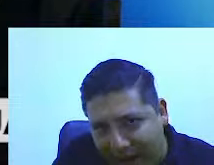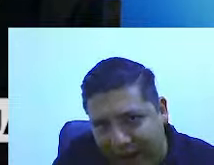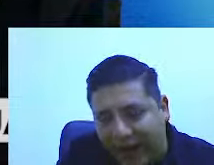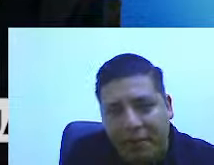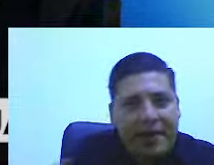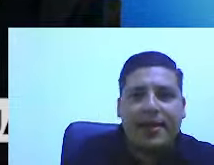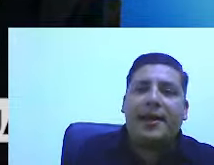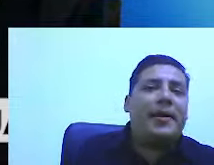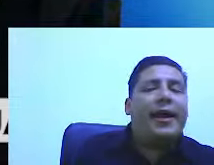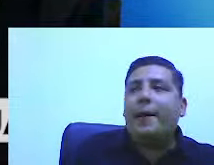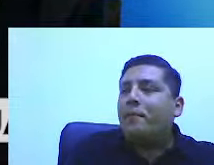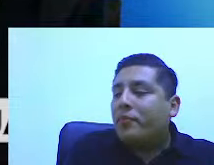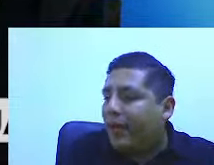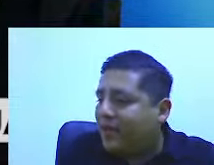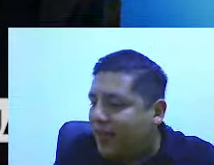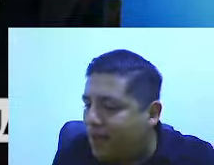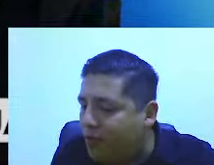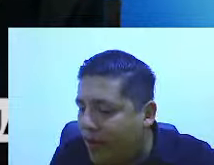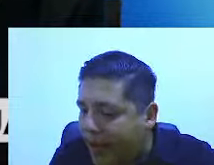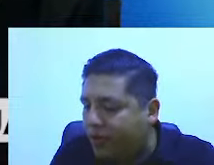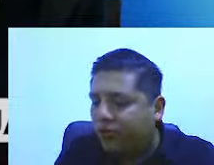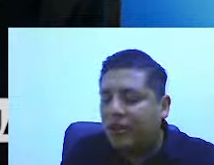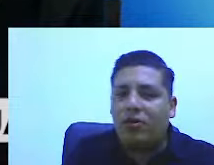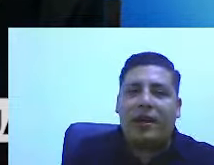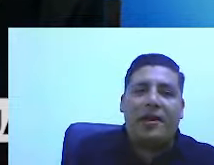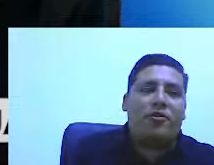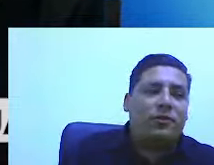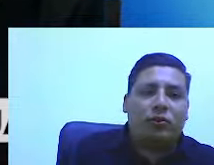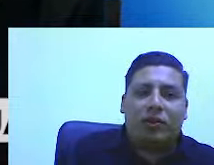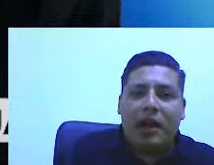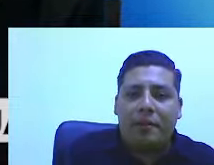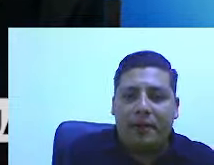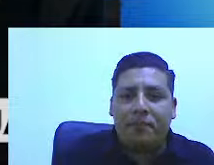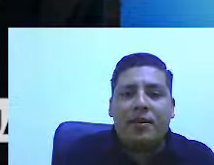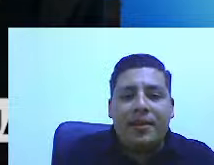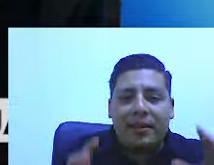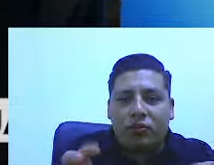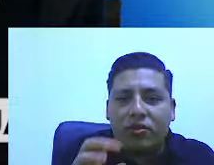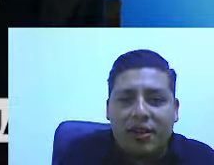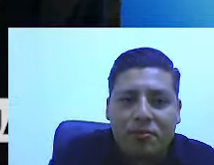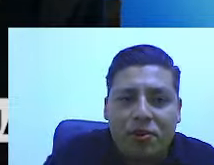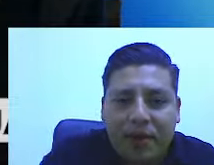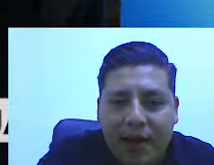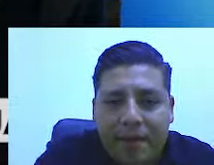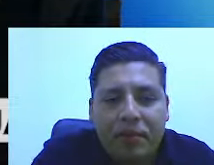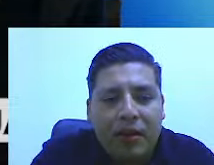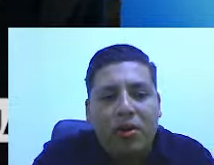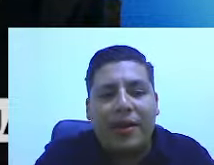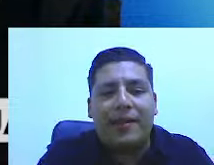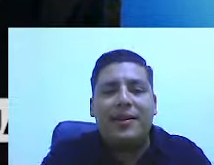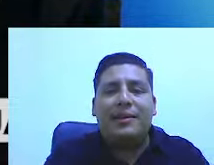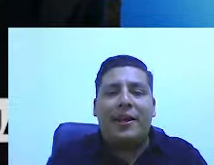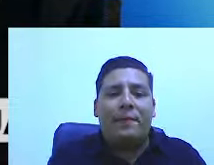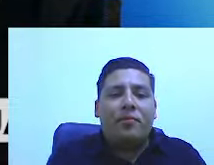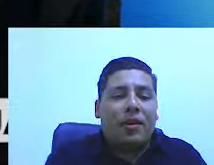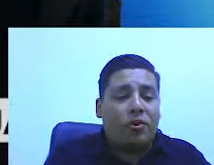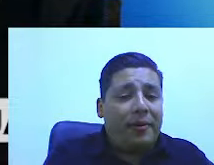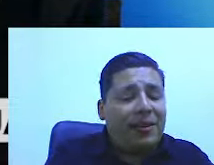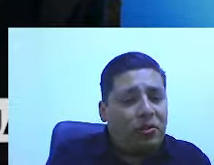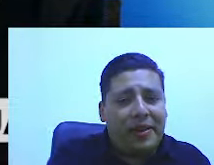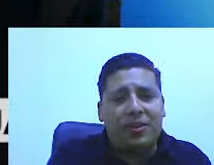no tiene cabida, ya está muy lejos de lo que ellos buscaban Y escuchen muy bien lo que